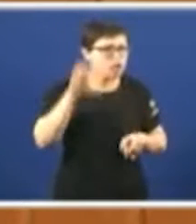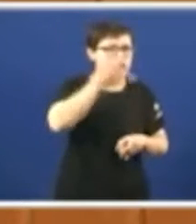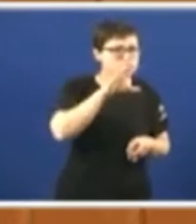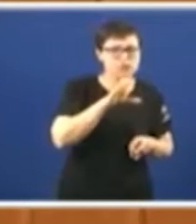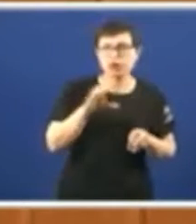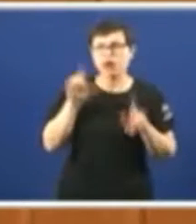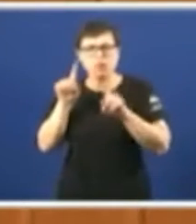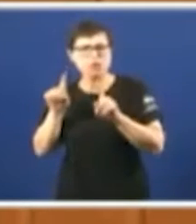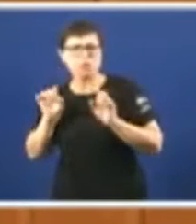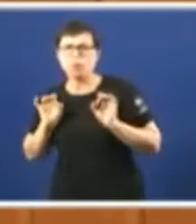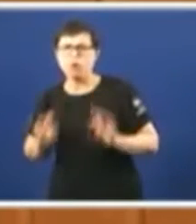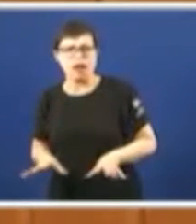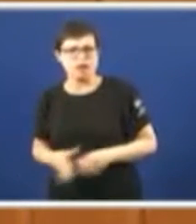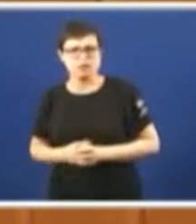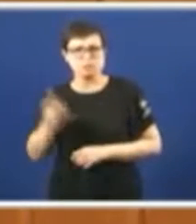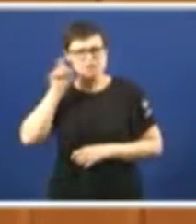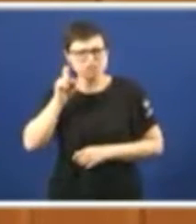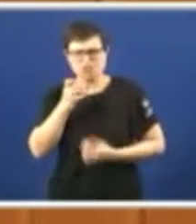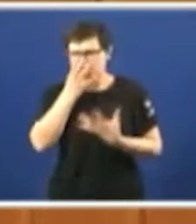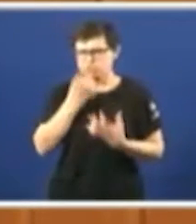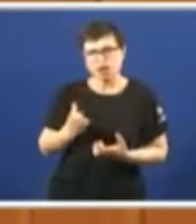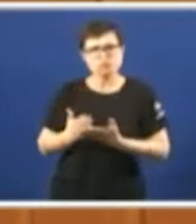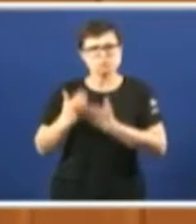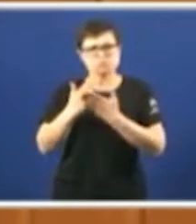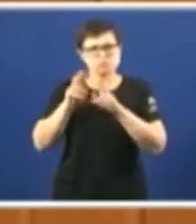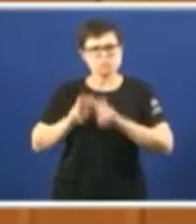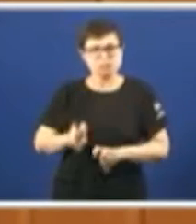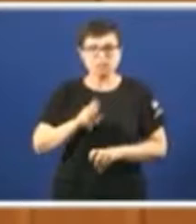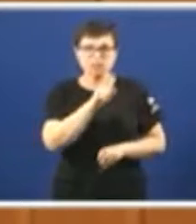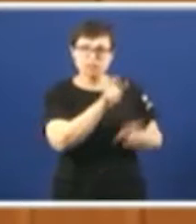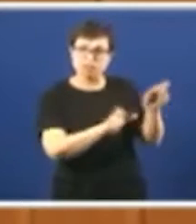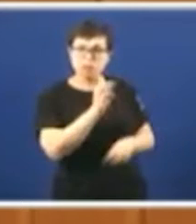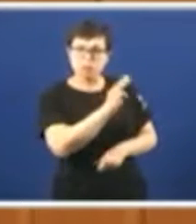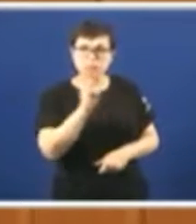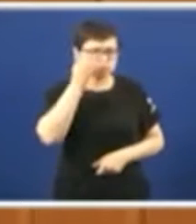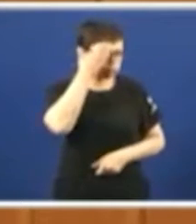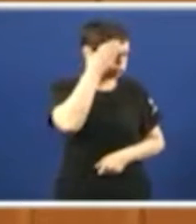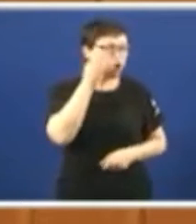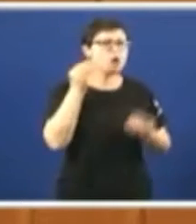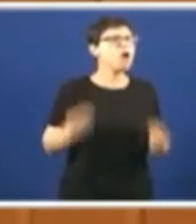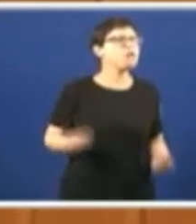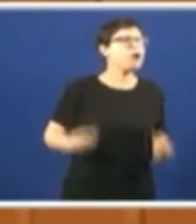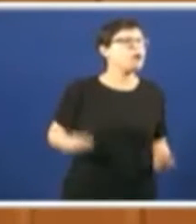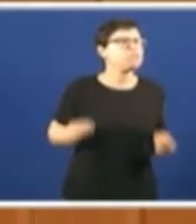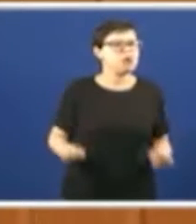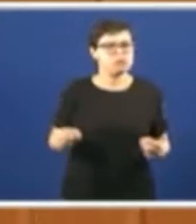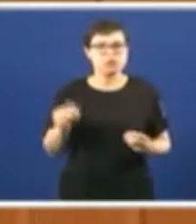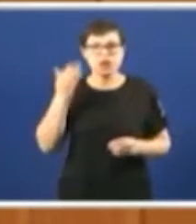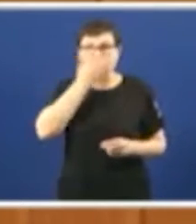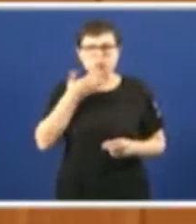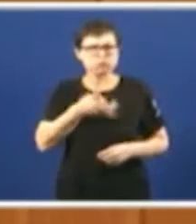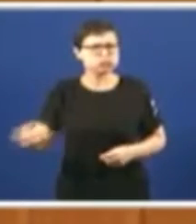teñen conclusións sólidas, froito de traballos serios, e vostedes prefiren mirar para outro lado, ou dicir que todo vai ben, que nas escolas todo